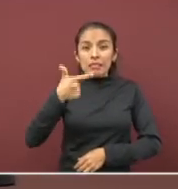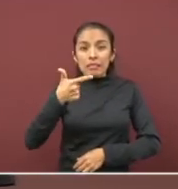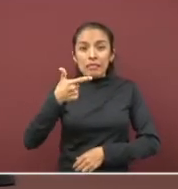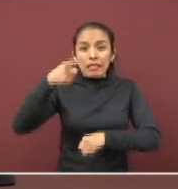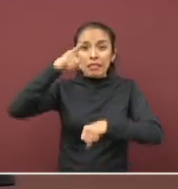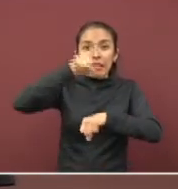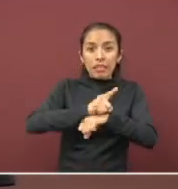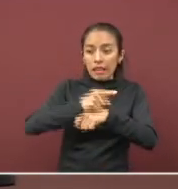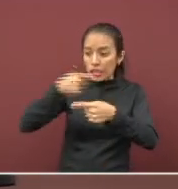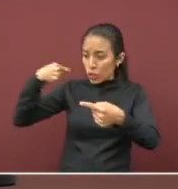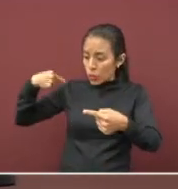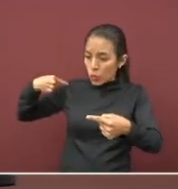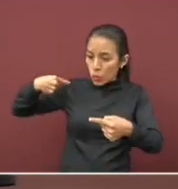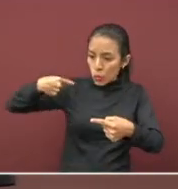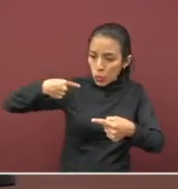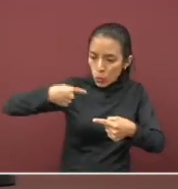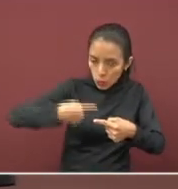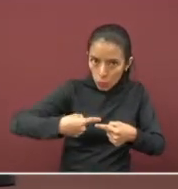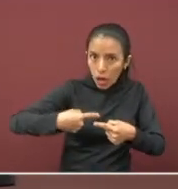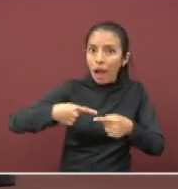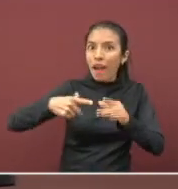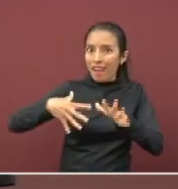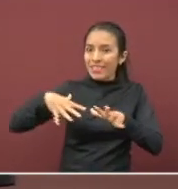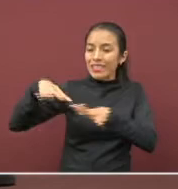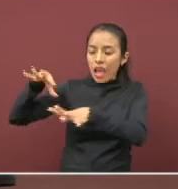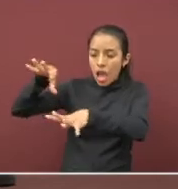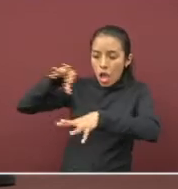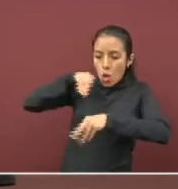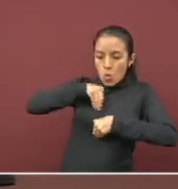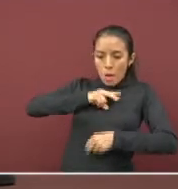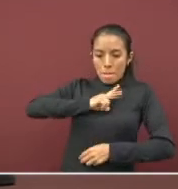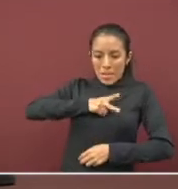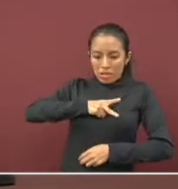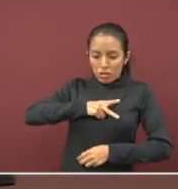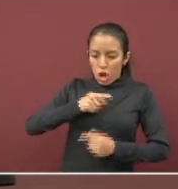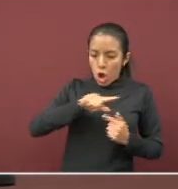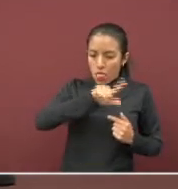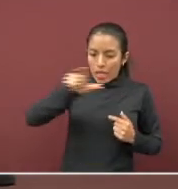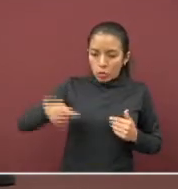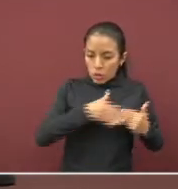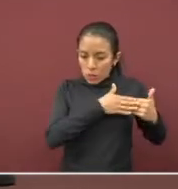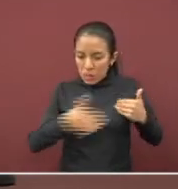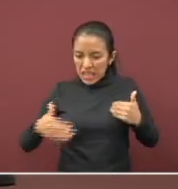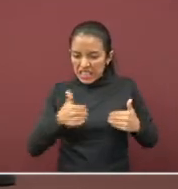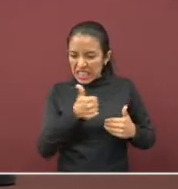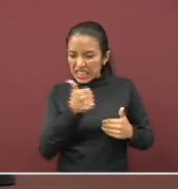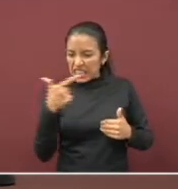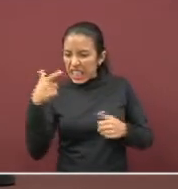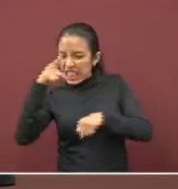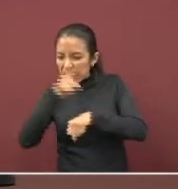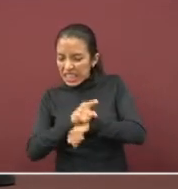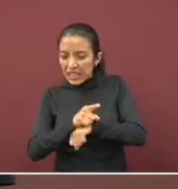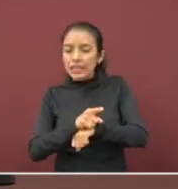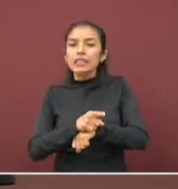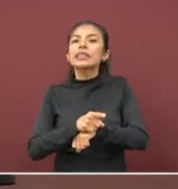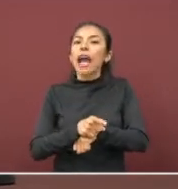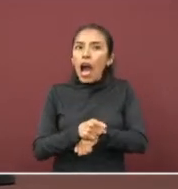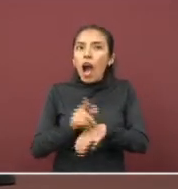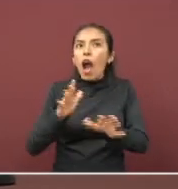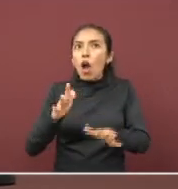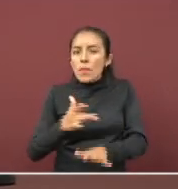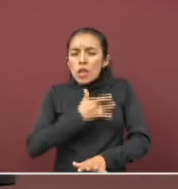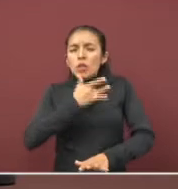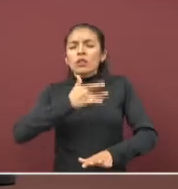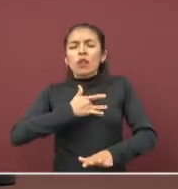tiempo que transcurre entre que contraen el virus y presentan los primeros síntomas por lo que el